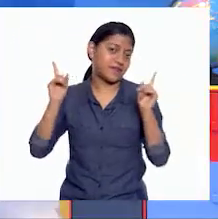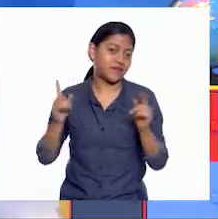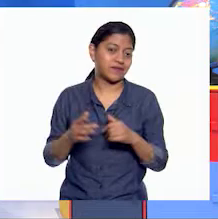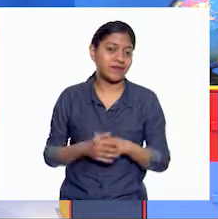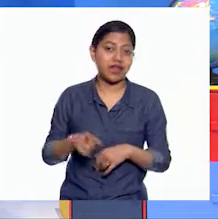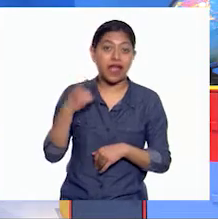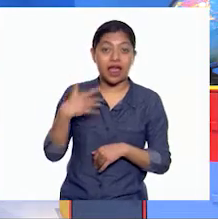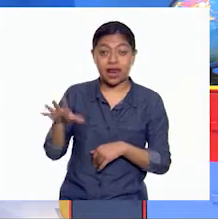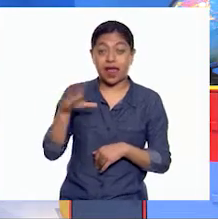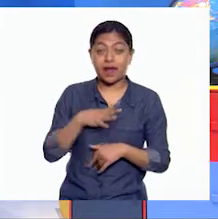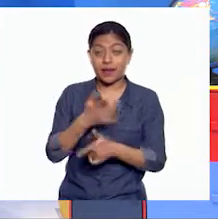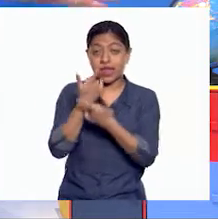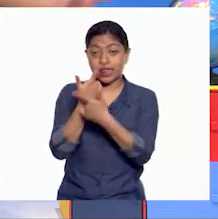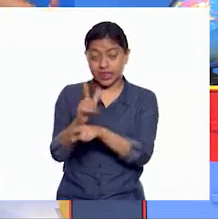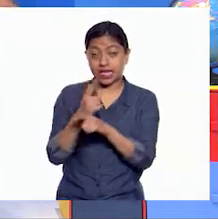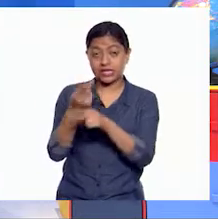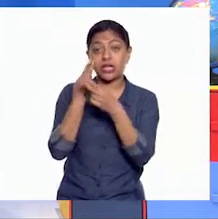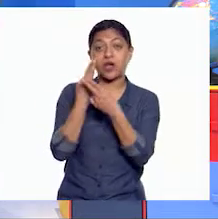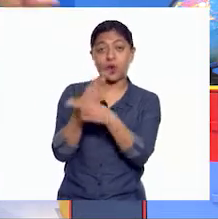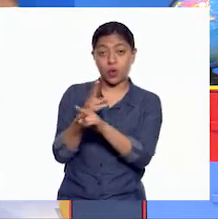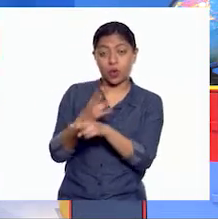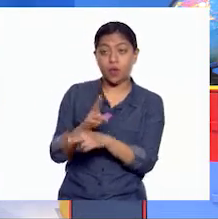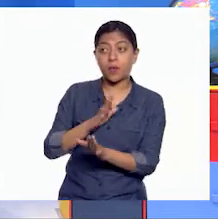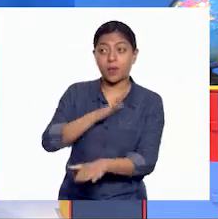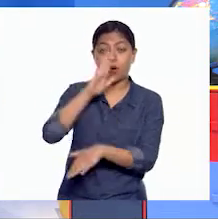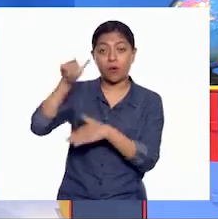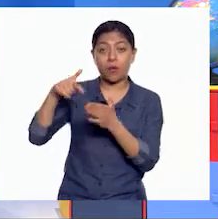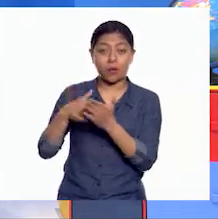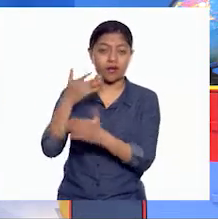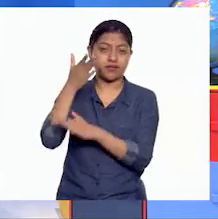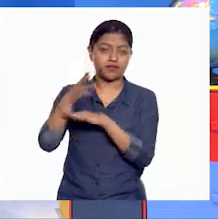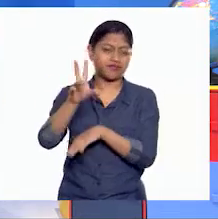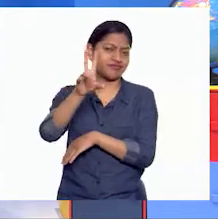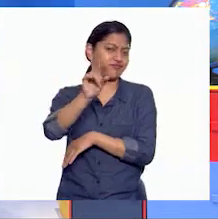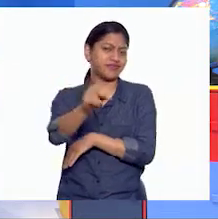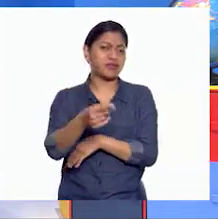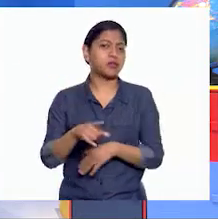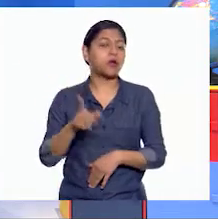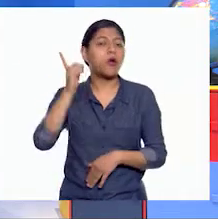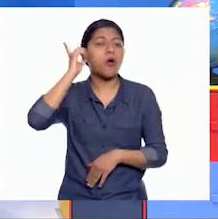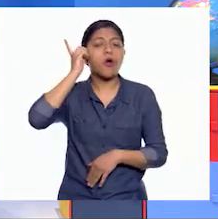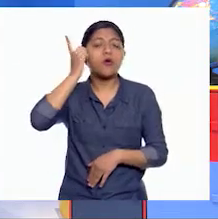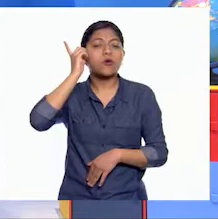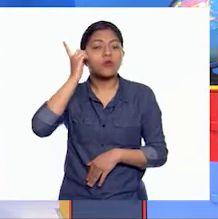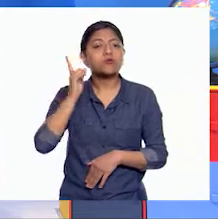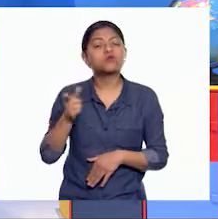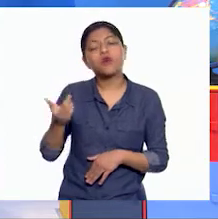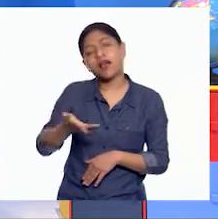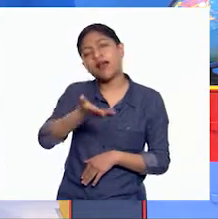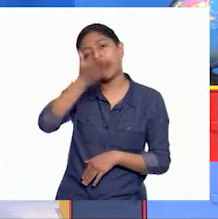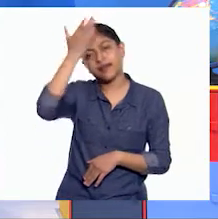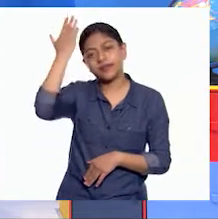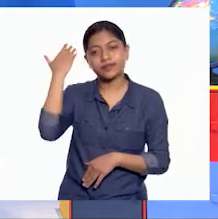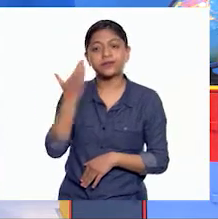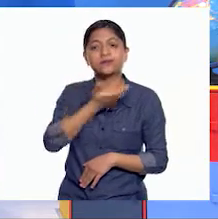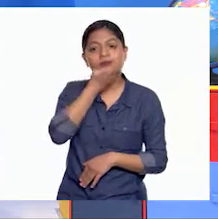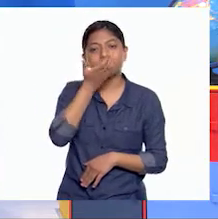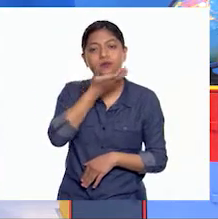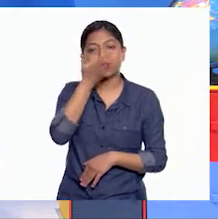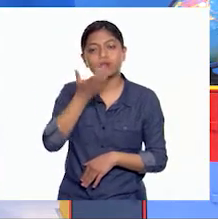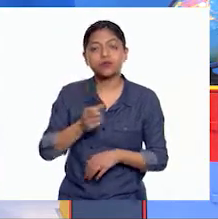un Uber, no tenía nada para irse, simplemente todo era a caballo. Así que él decidió conocer el